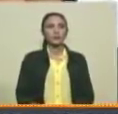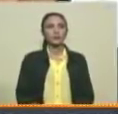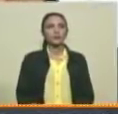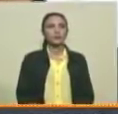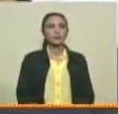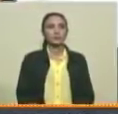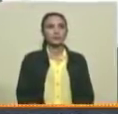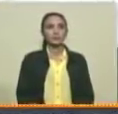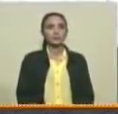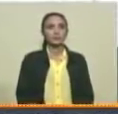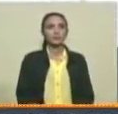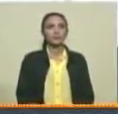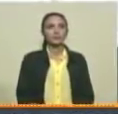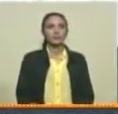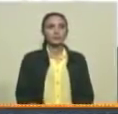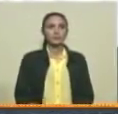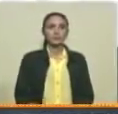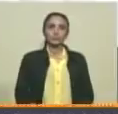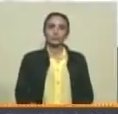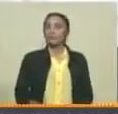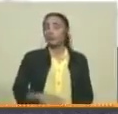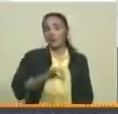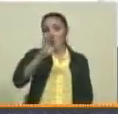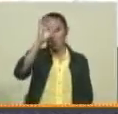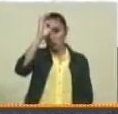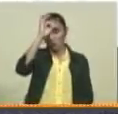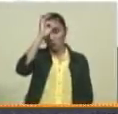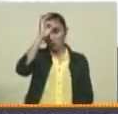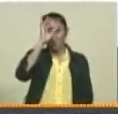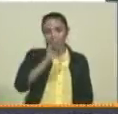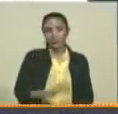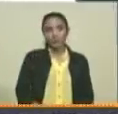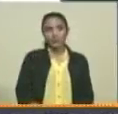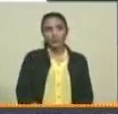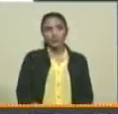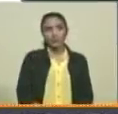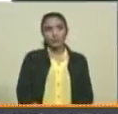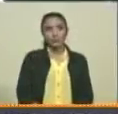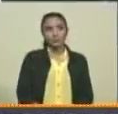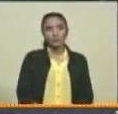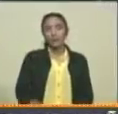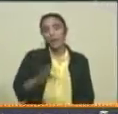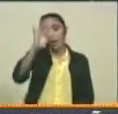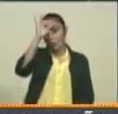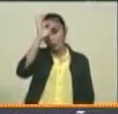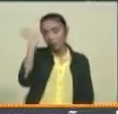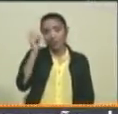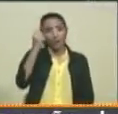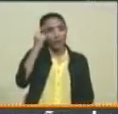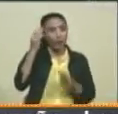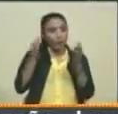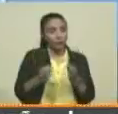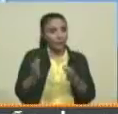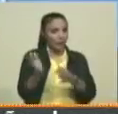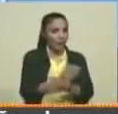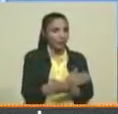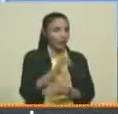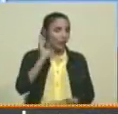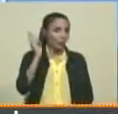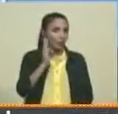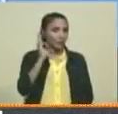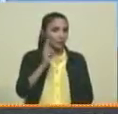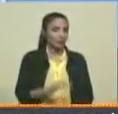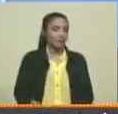No sé si ustedes recordarán la fecha antes que en Washington se haya hecho